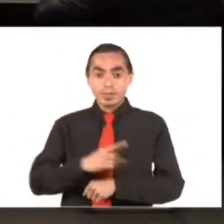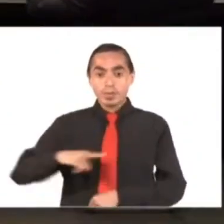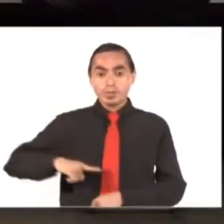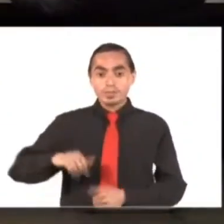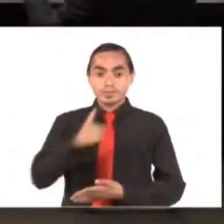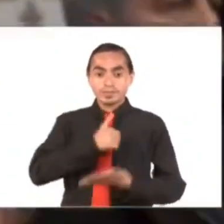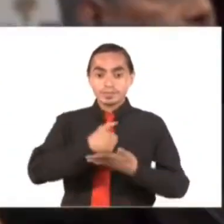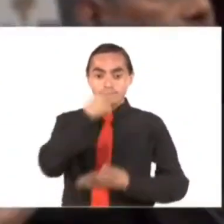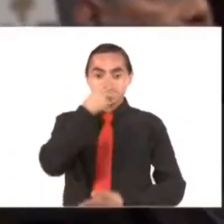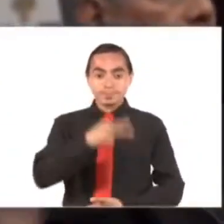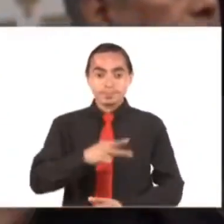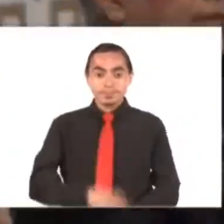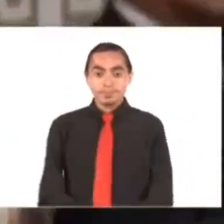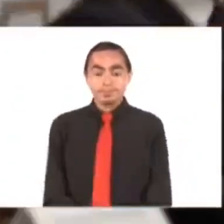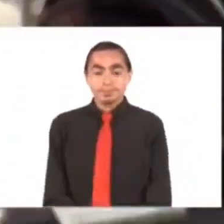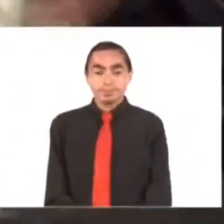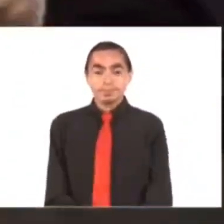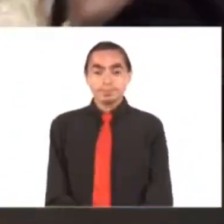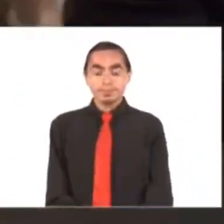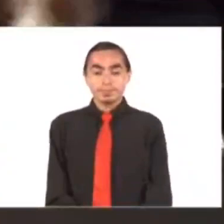México.